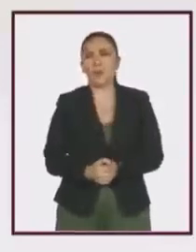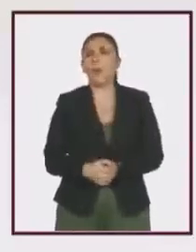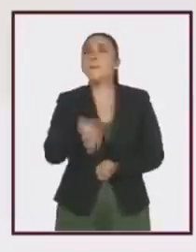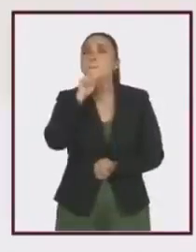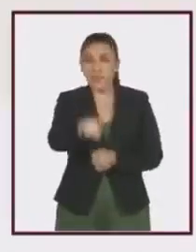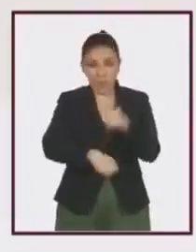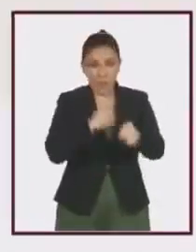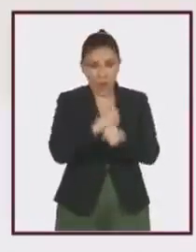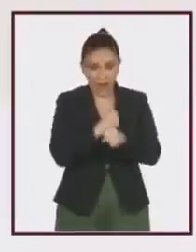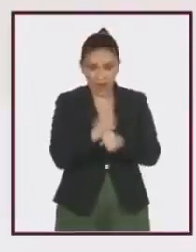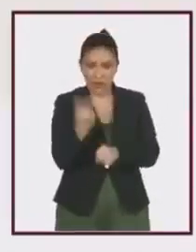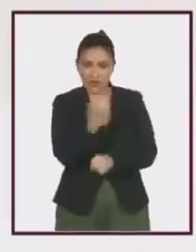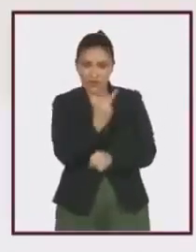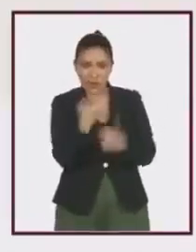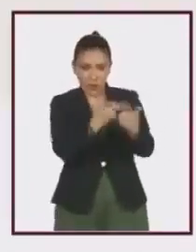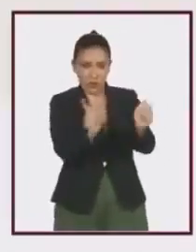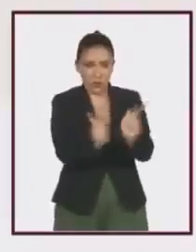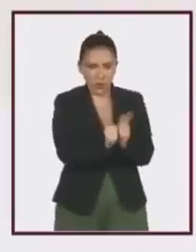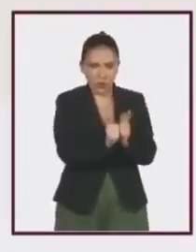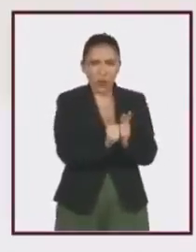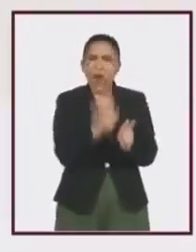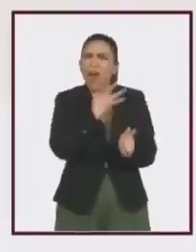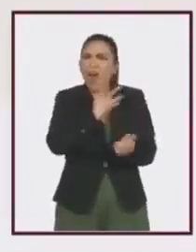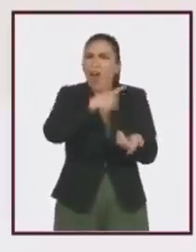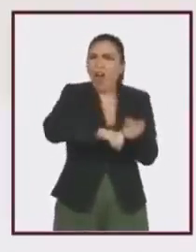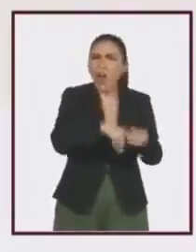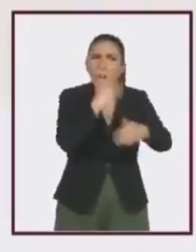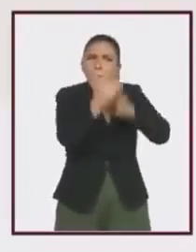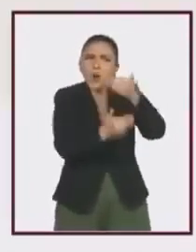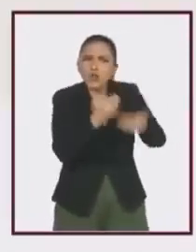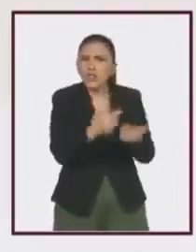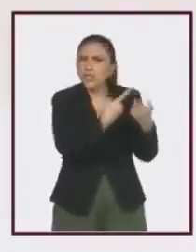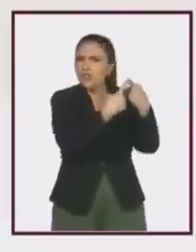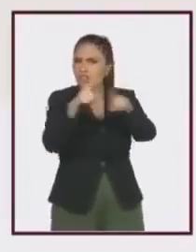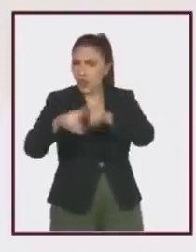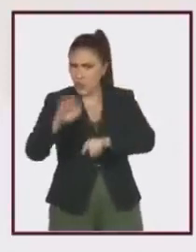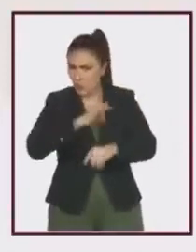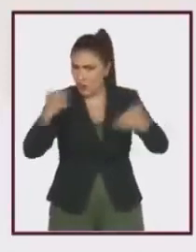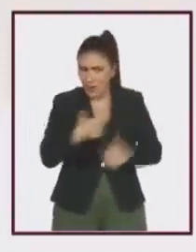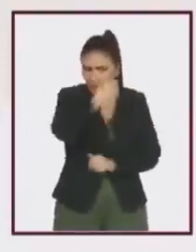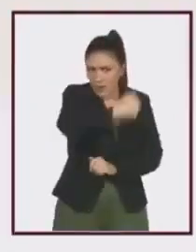niveles de aprendizaje, ¿se puede hacer un programa analítico por grupo?